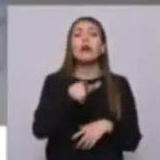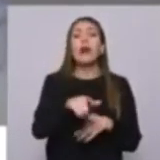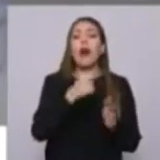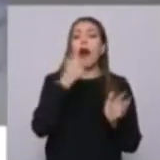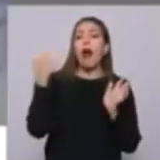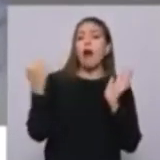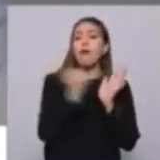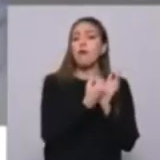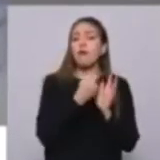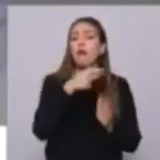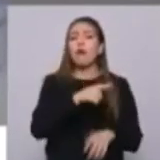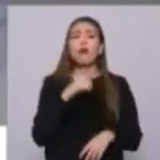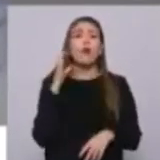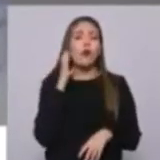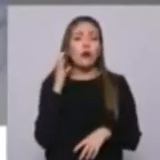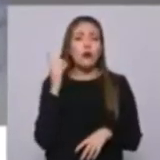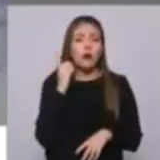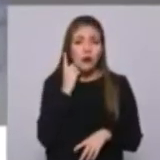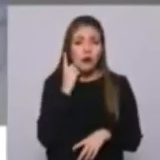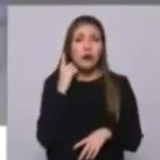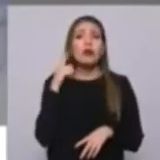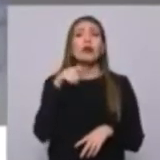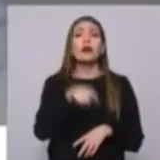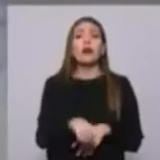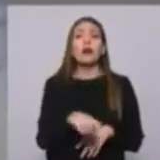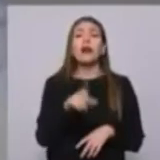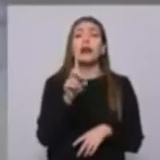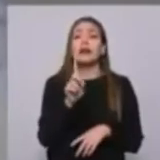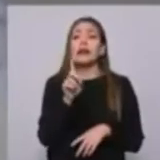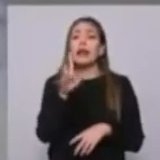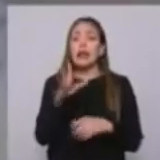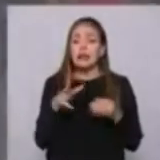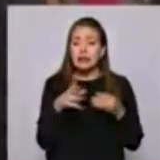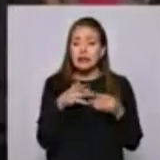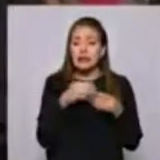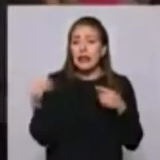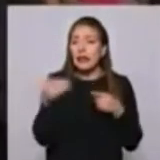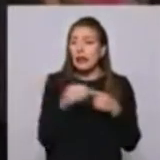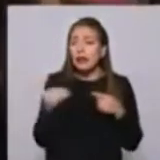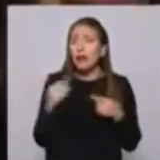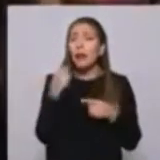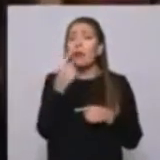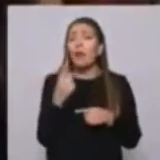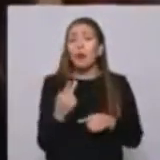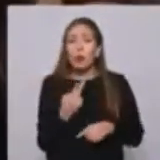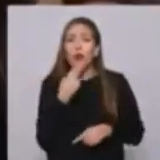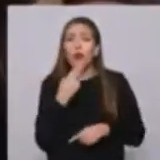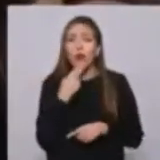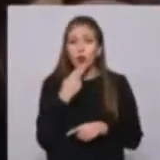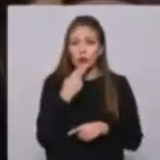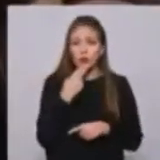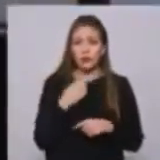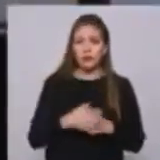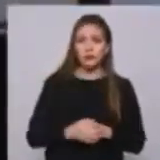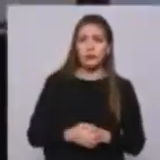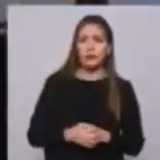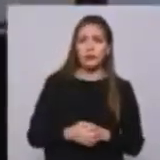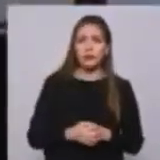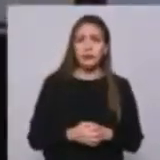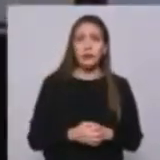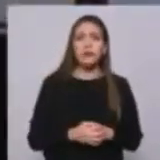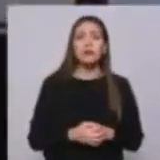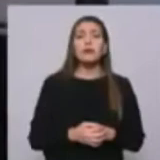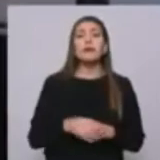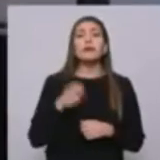un impuesto específico de 35 centavos por cigarrillo. Sin embargo, con el acuerdo de certidumbre